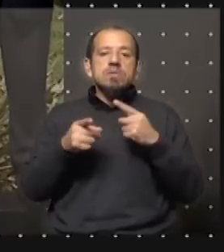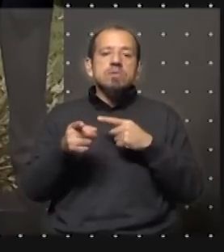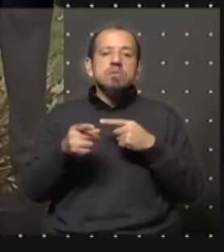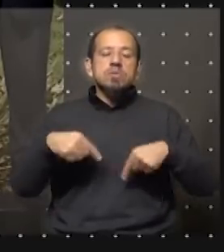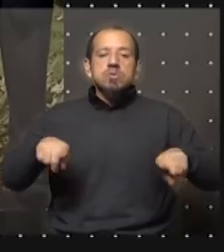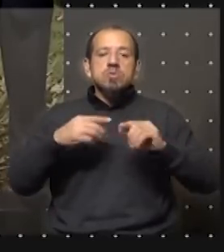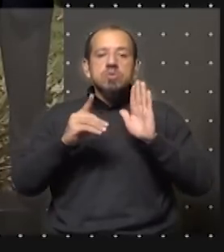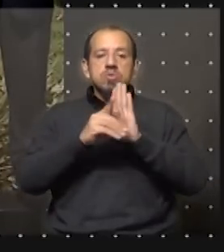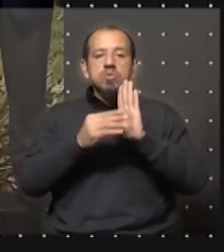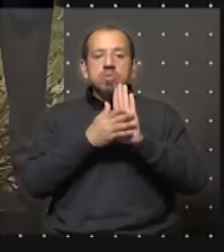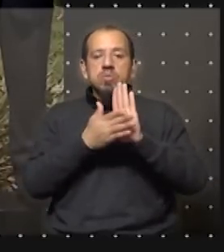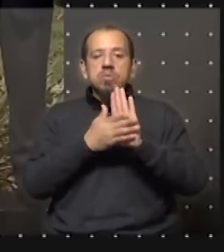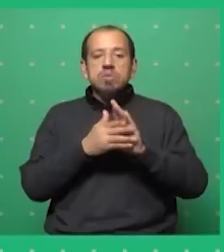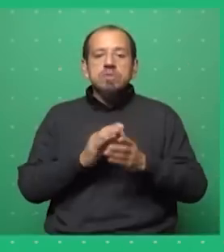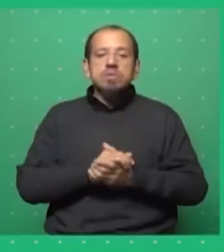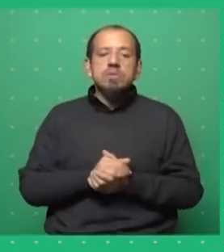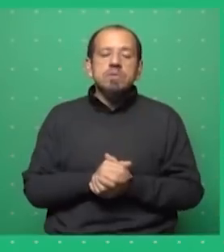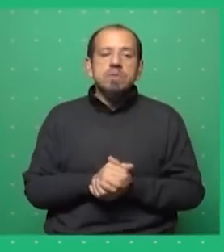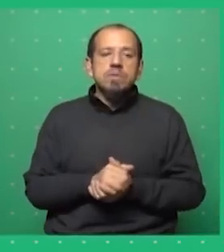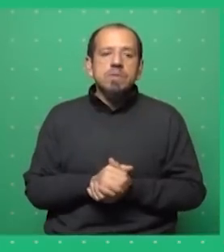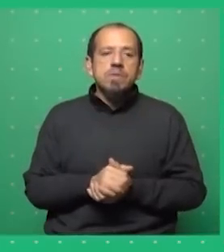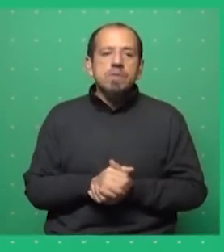su propio documento final de Cumbre